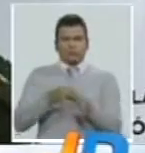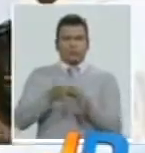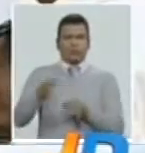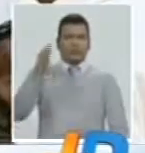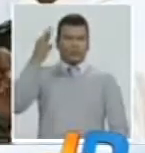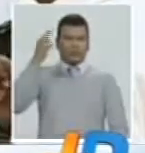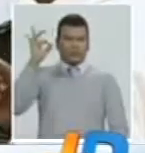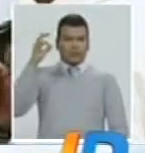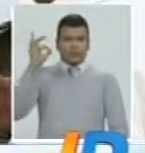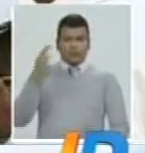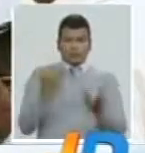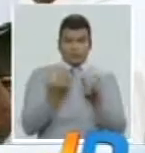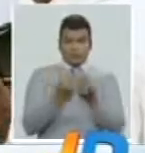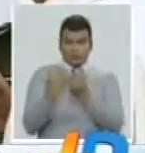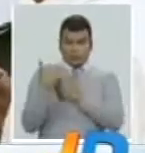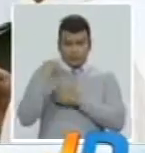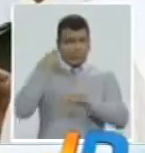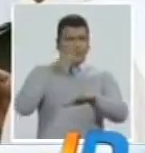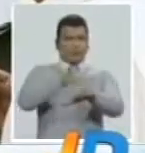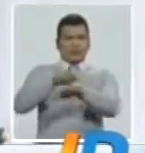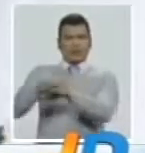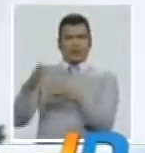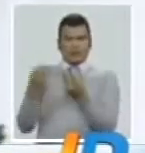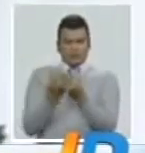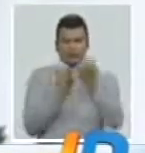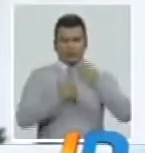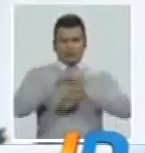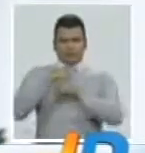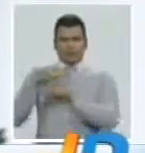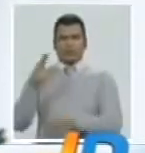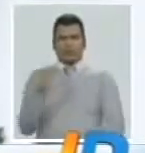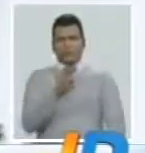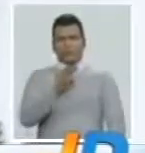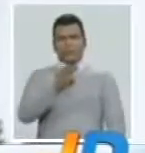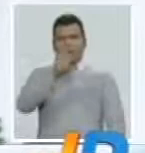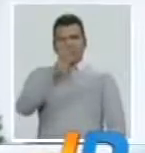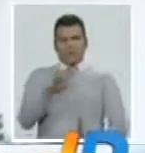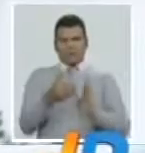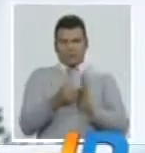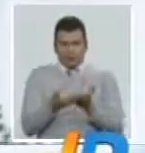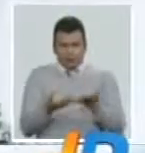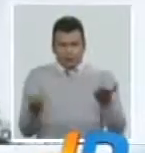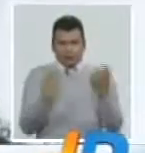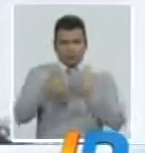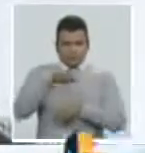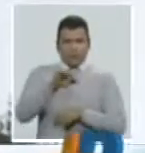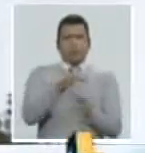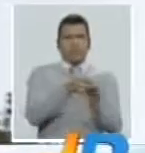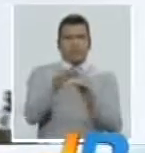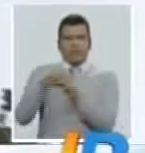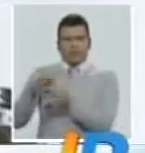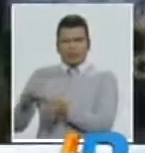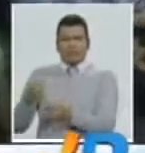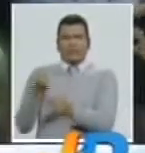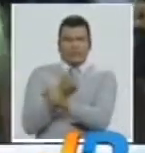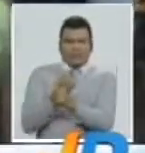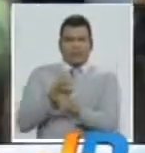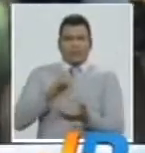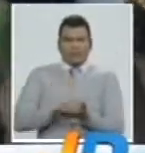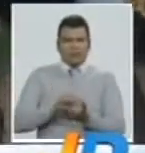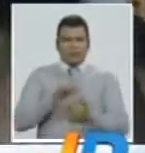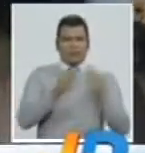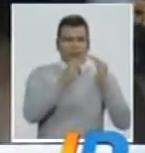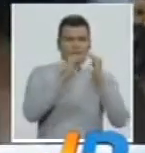Palmira. Según las autoridades, esta banda se encargaba de distribuir alrededor de 29.000 dosis semanales en los municipios donde operaba. Los bienes donde se realizaron